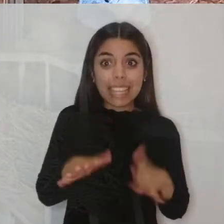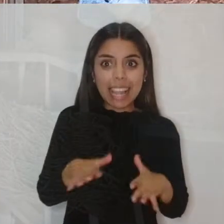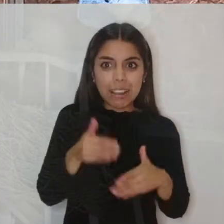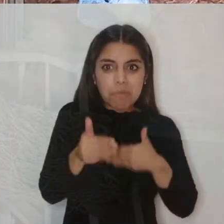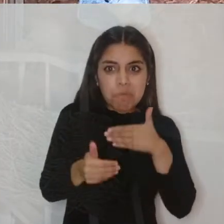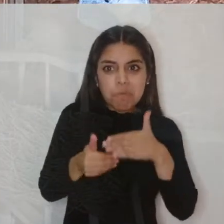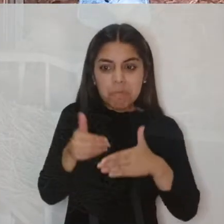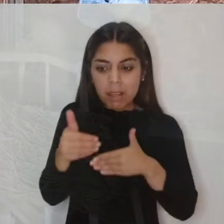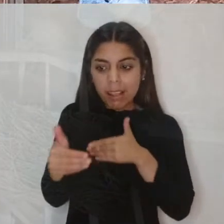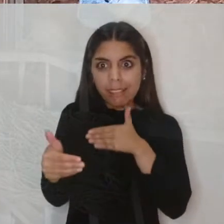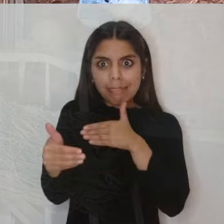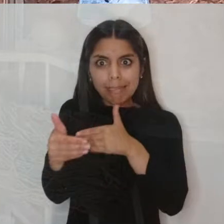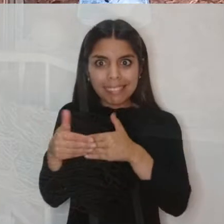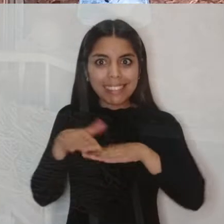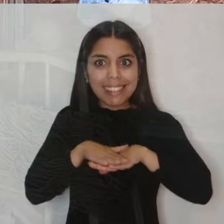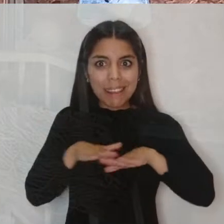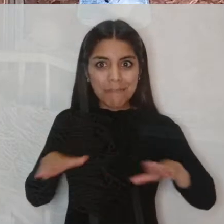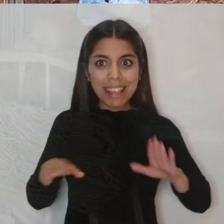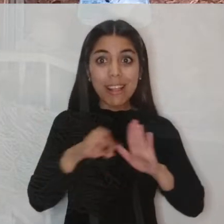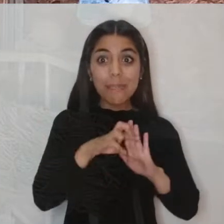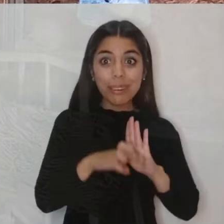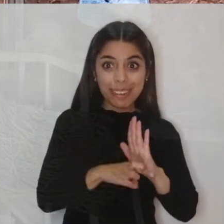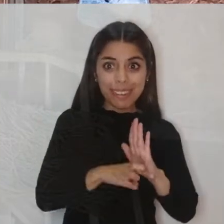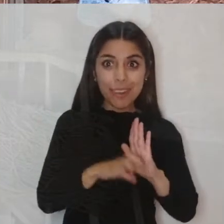la última etapa,